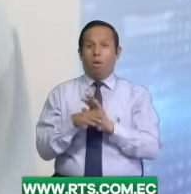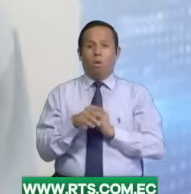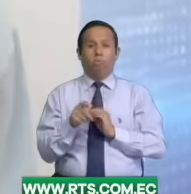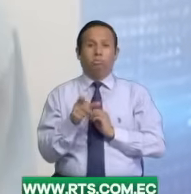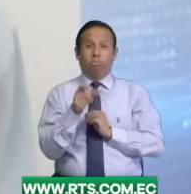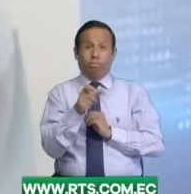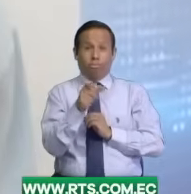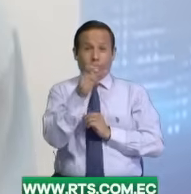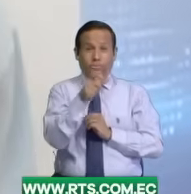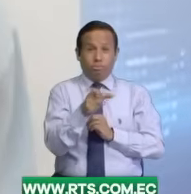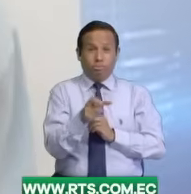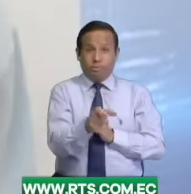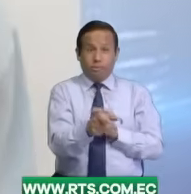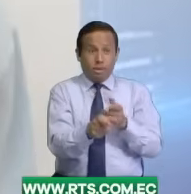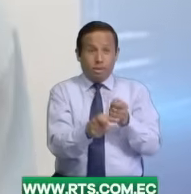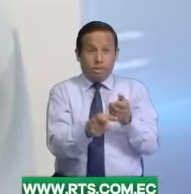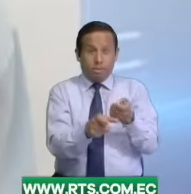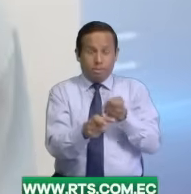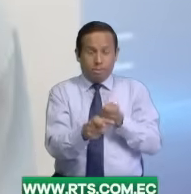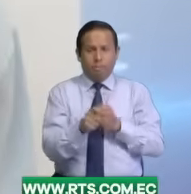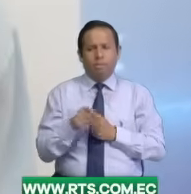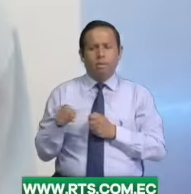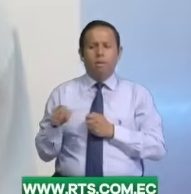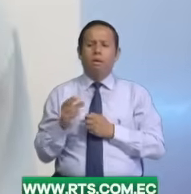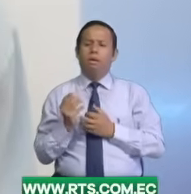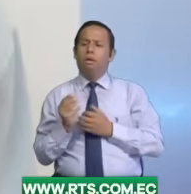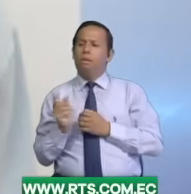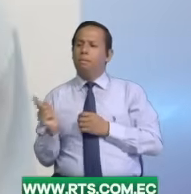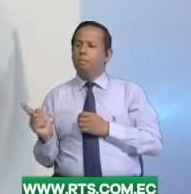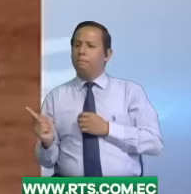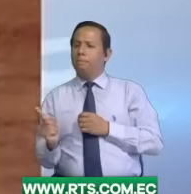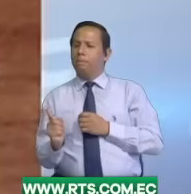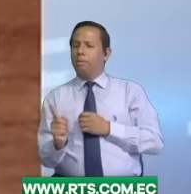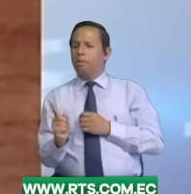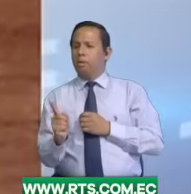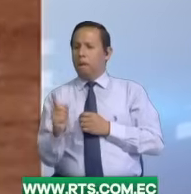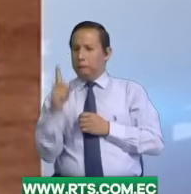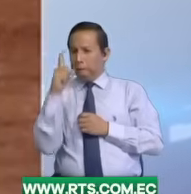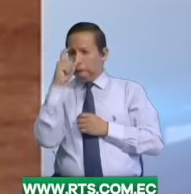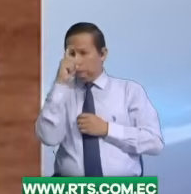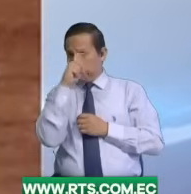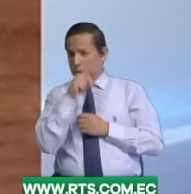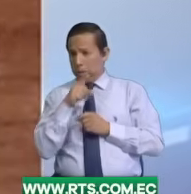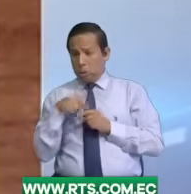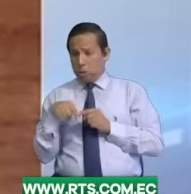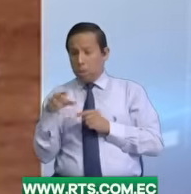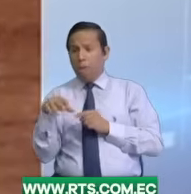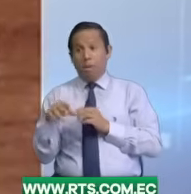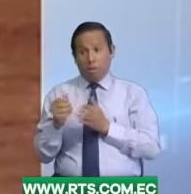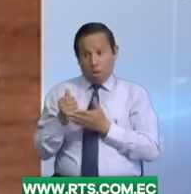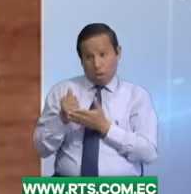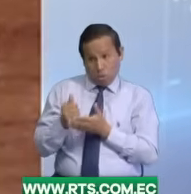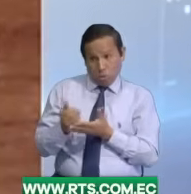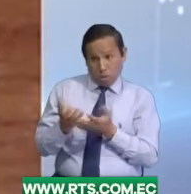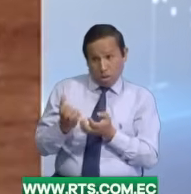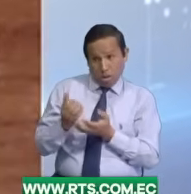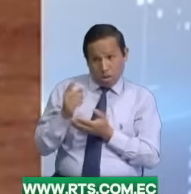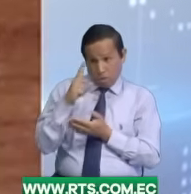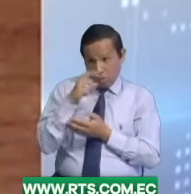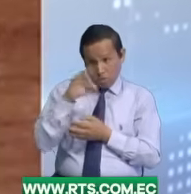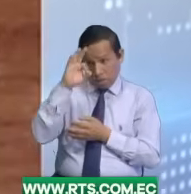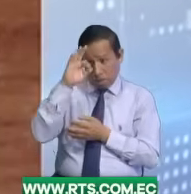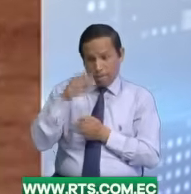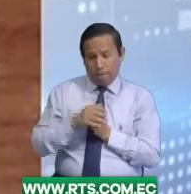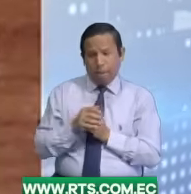hasta observar a personas con problemas para operar sus tarjetas de débito. Les ofrecía su ayuda, pero realmente